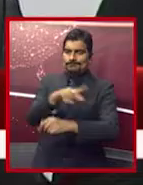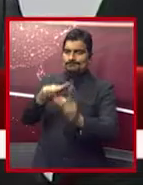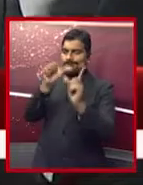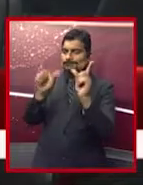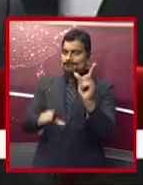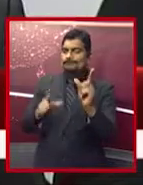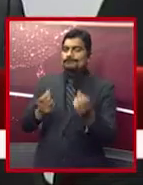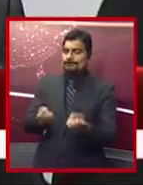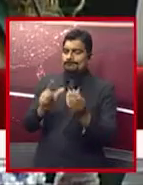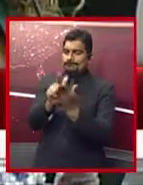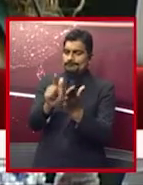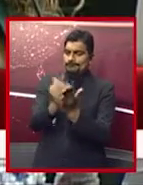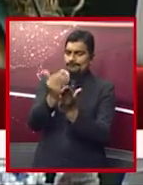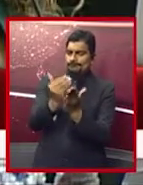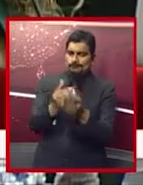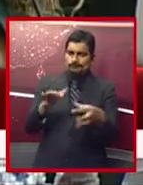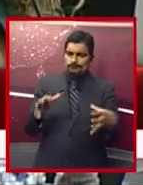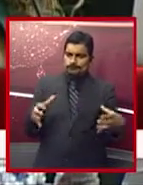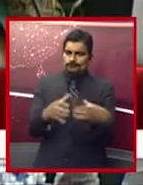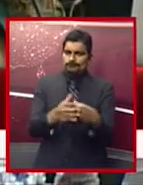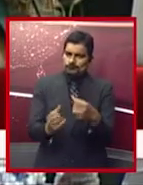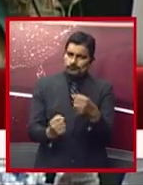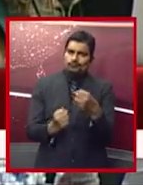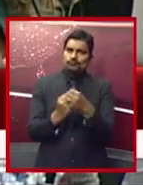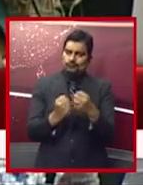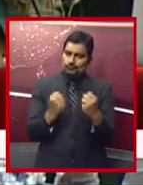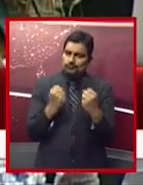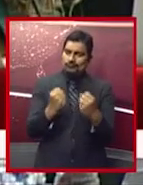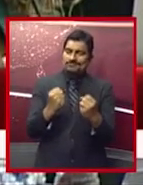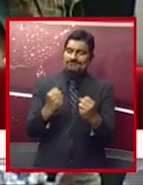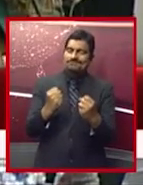sistema licitatorio robusto y transparente.